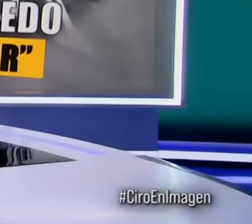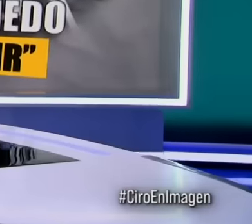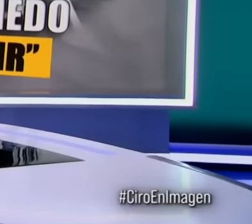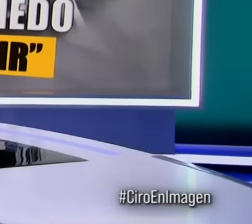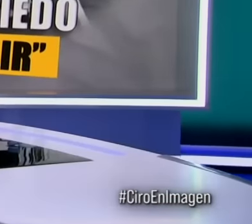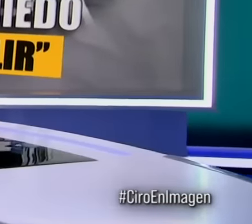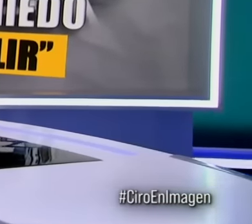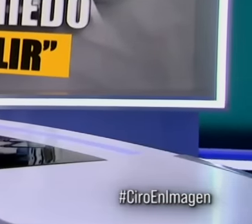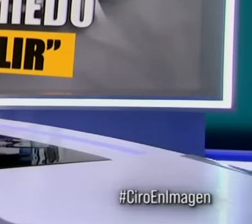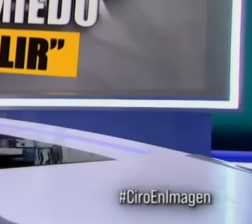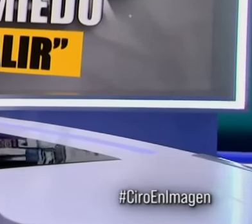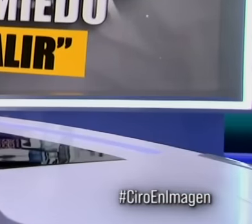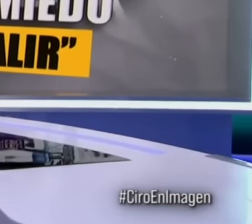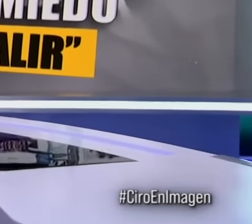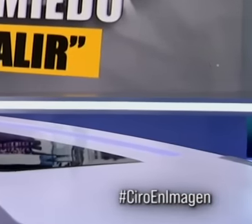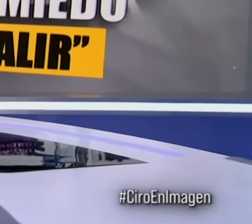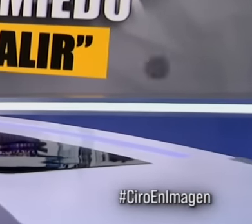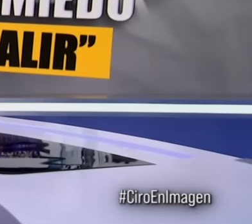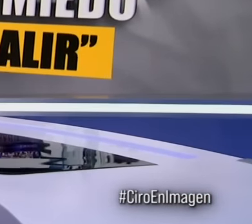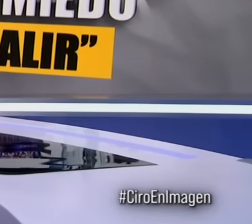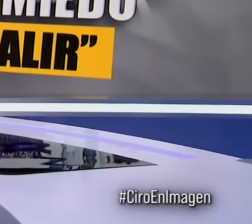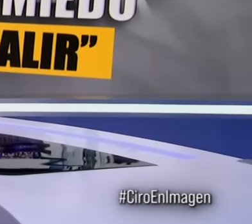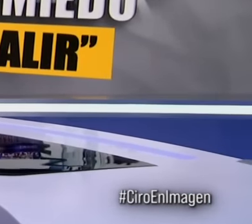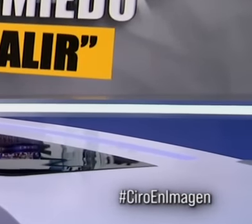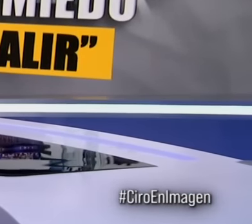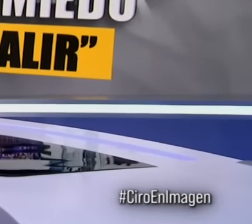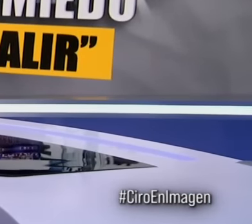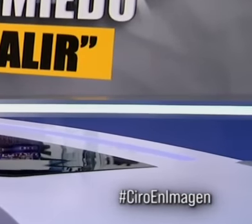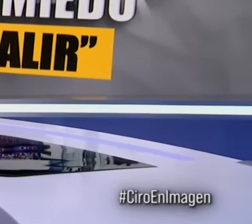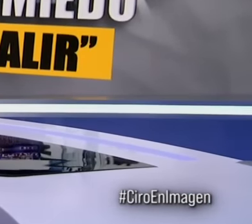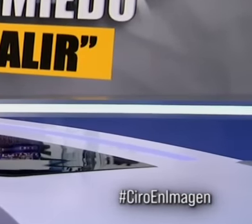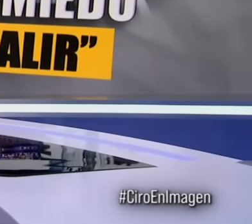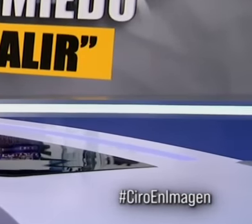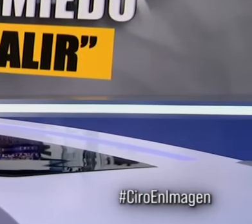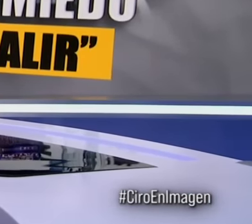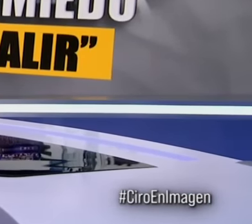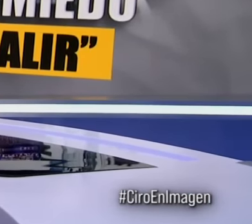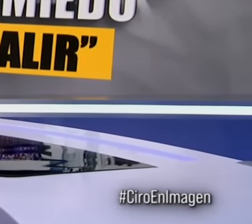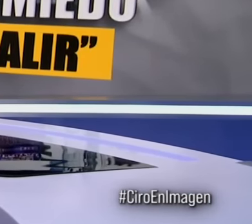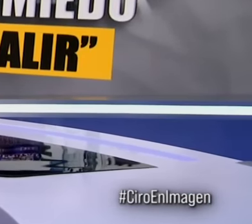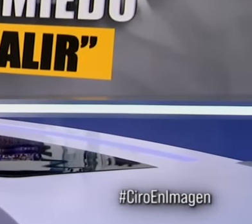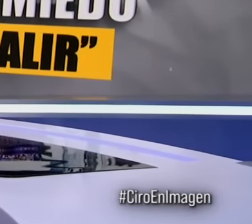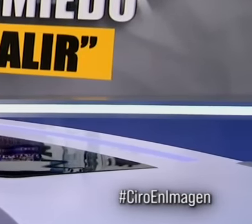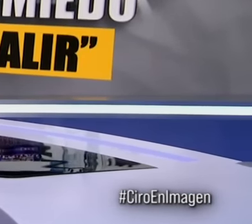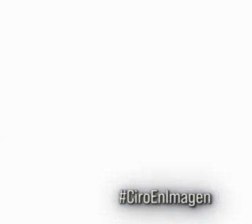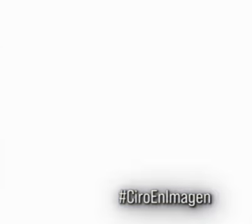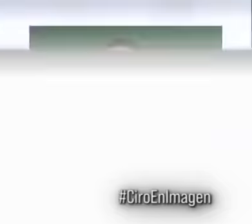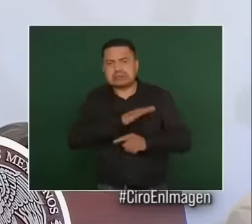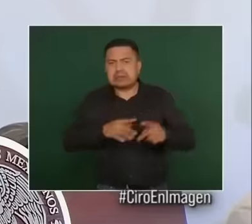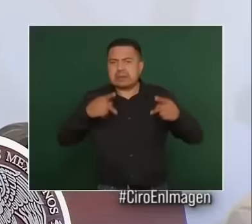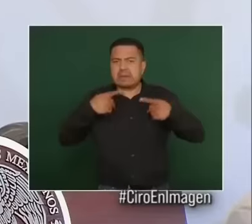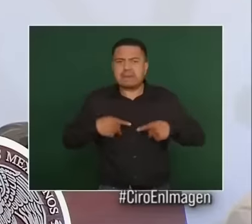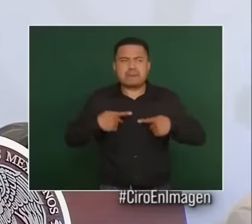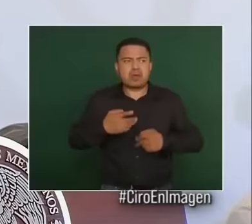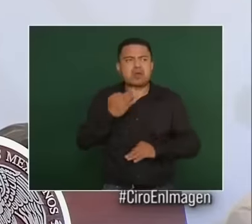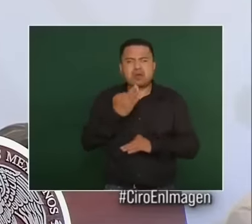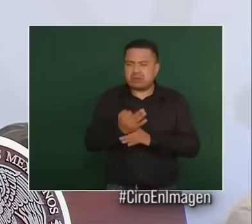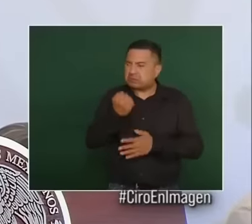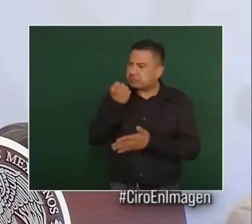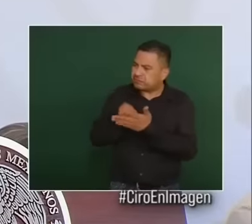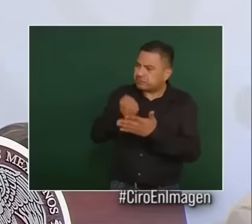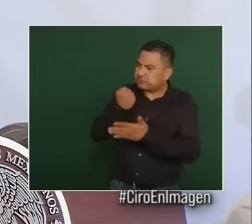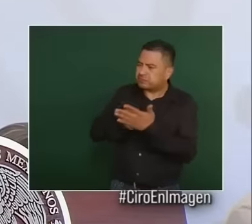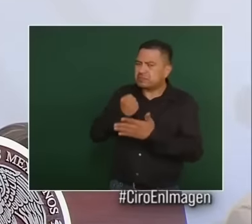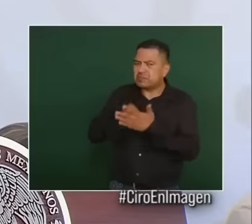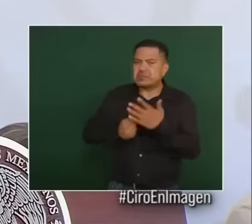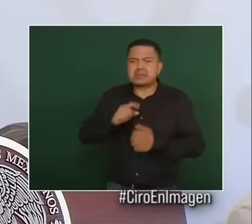La secretaria de Gobernación, Luisa María Alcalde, habló de las mesas de diálogo que han tenido con ese sector. Hemos venido insistiendo que